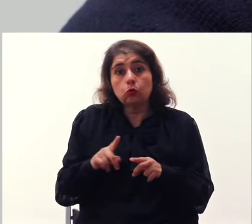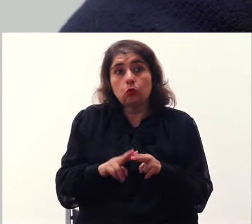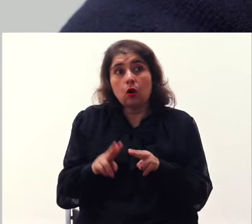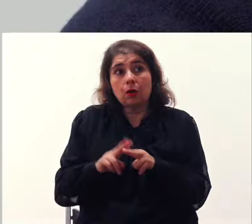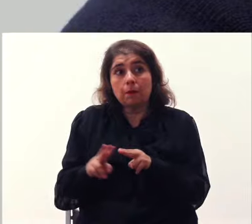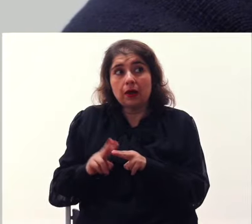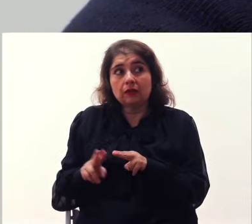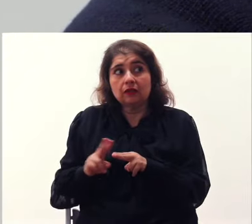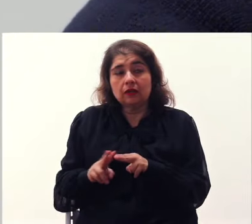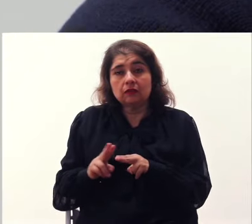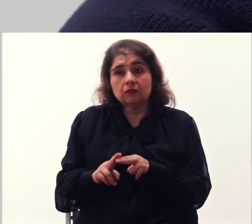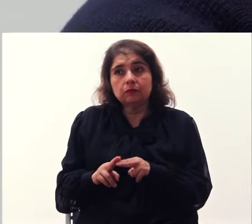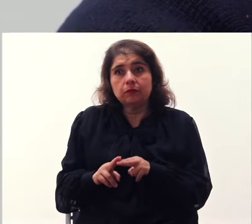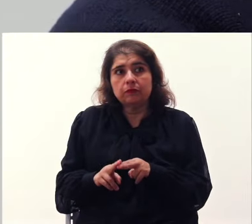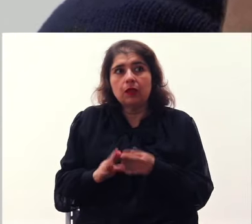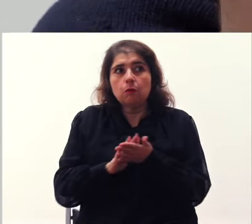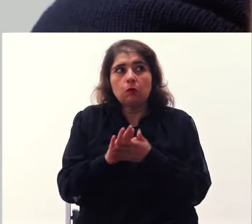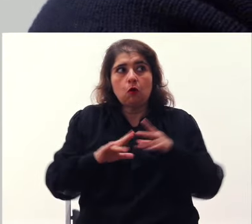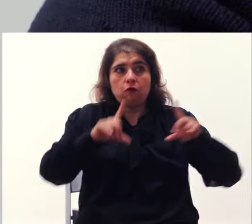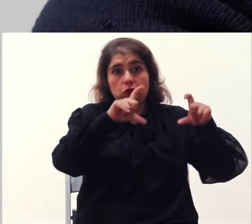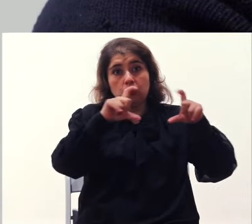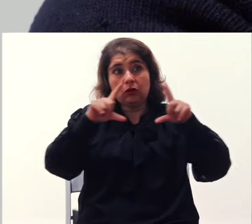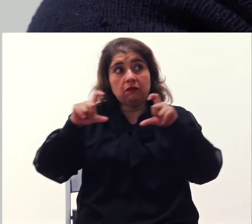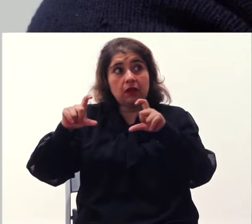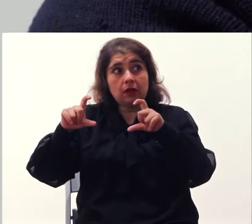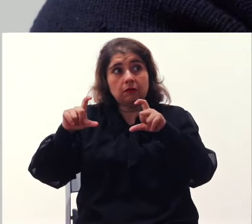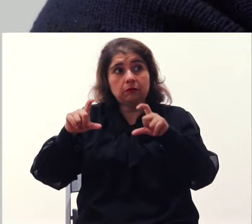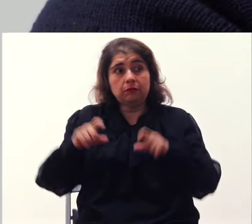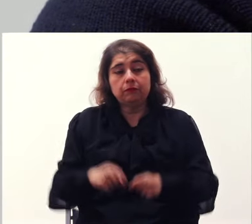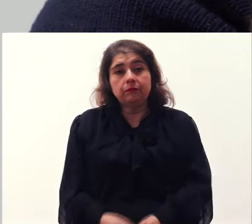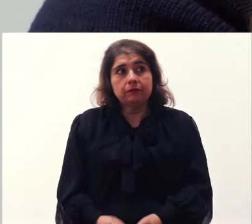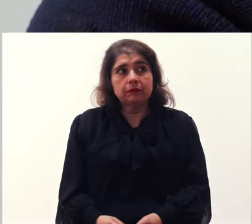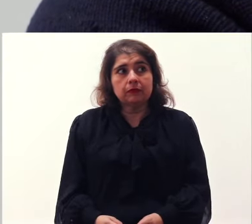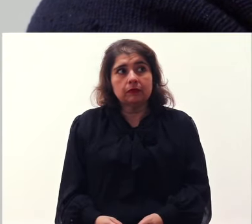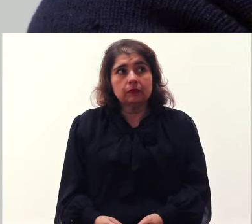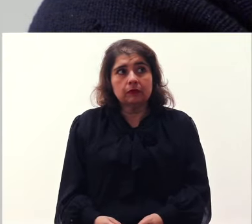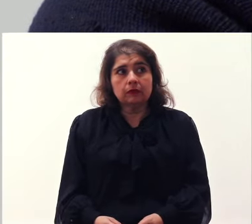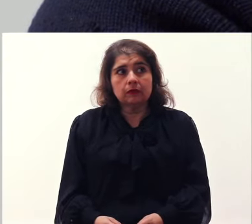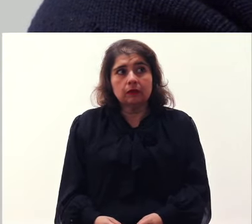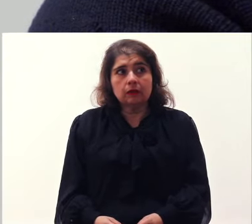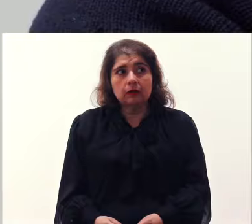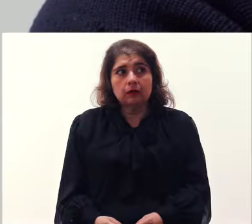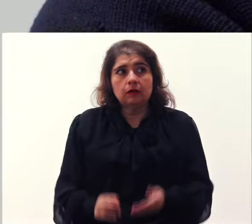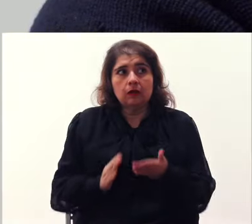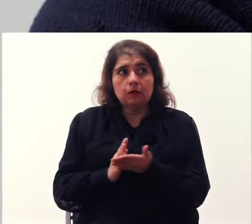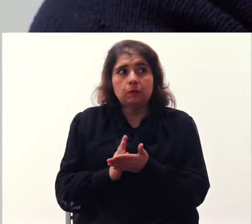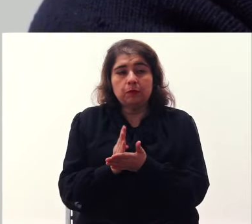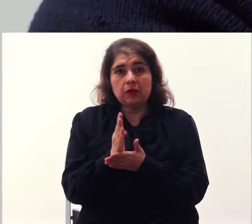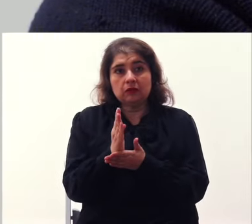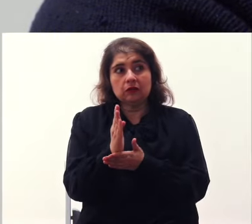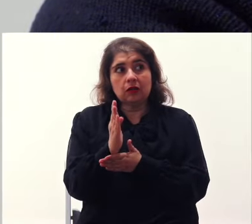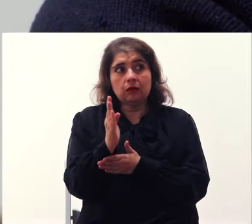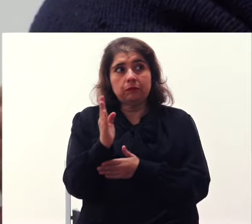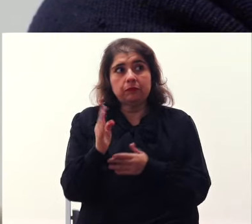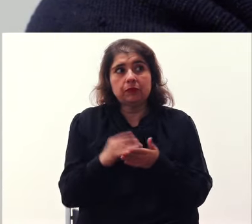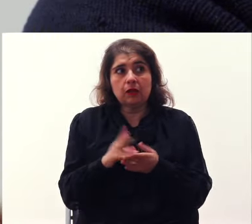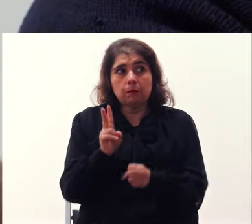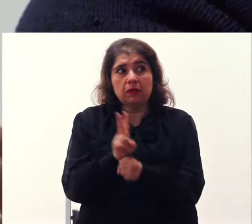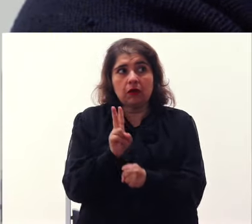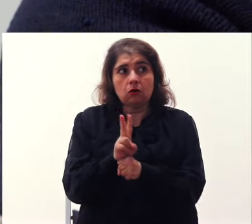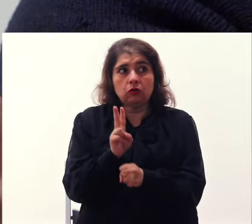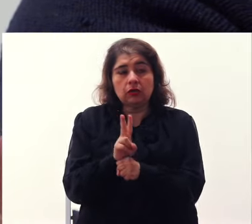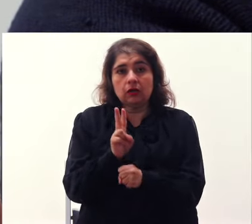prácticas. Estamos hablando de la fotografía, que en su caso comienza a insertarse también a